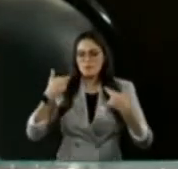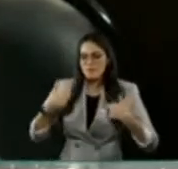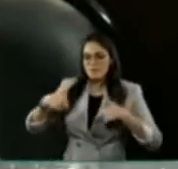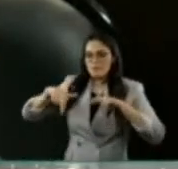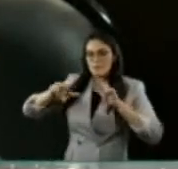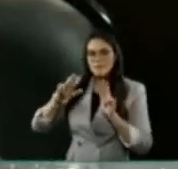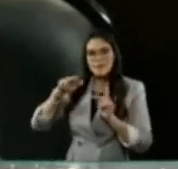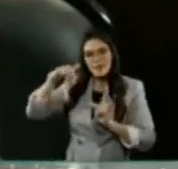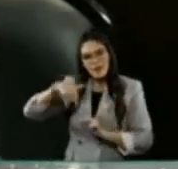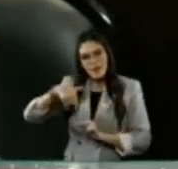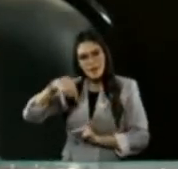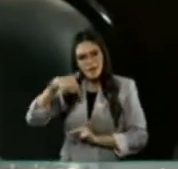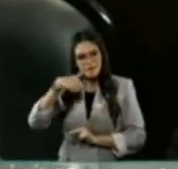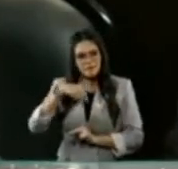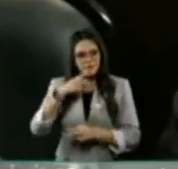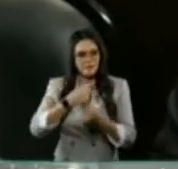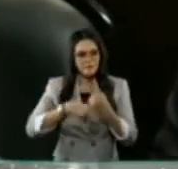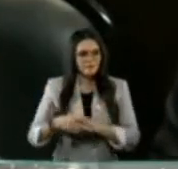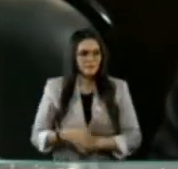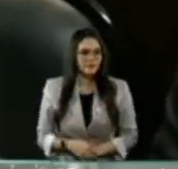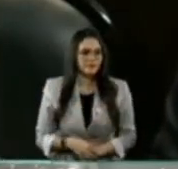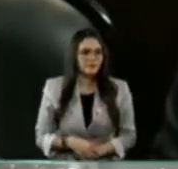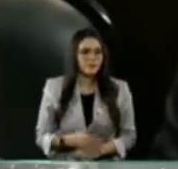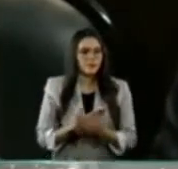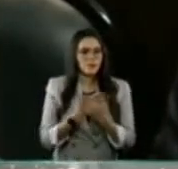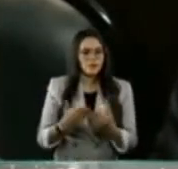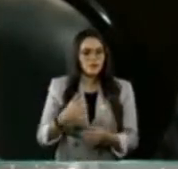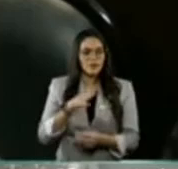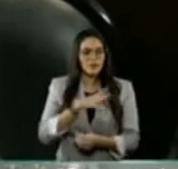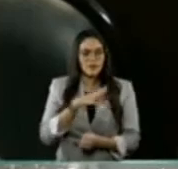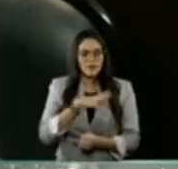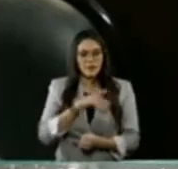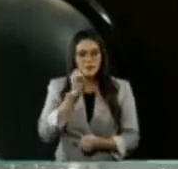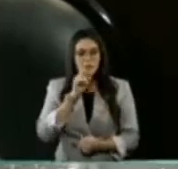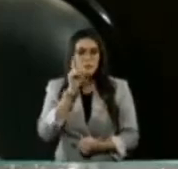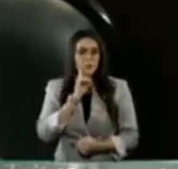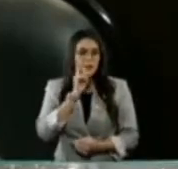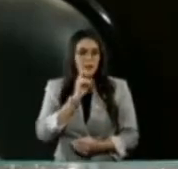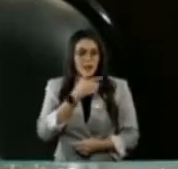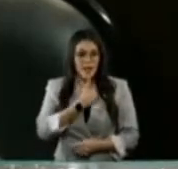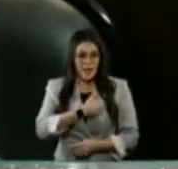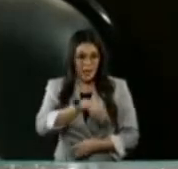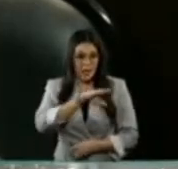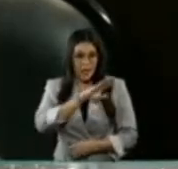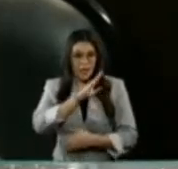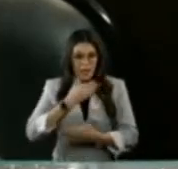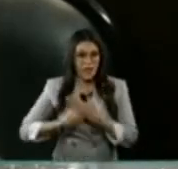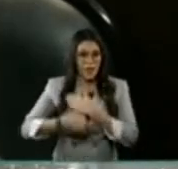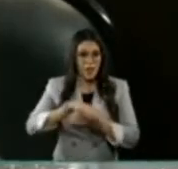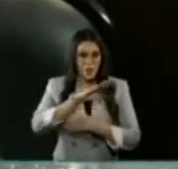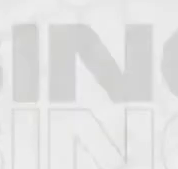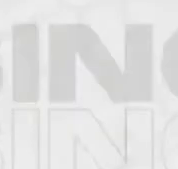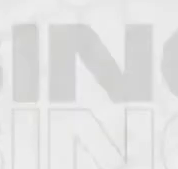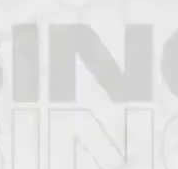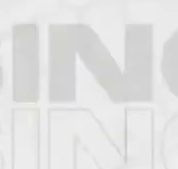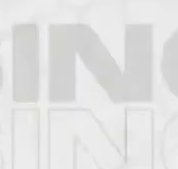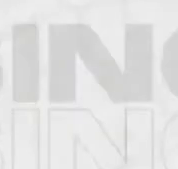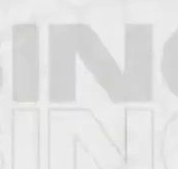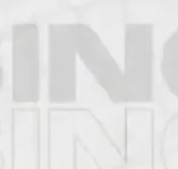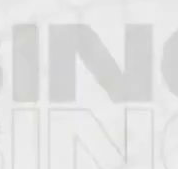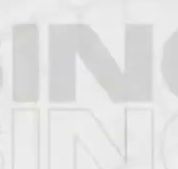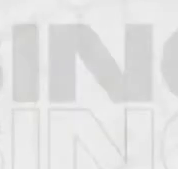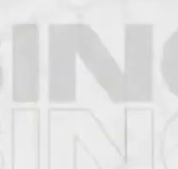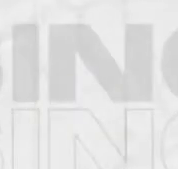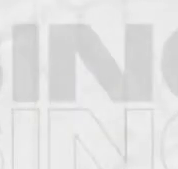bueno, esta nueva posposición, la enésima, ¿no? Pues hace que solamente